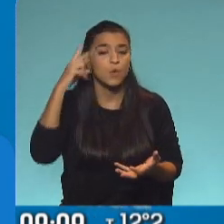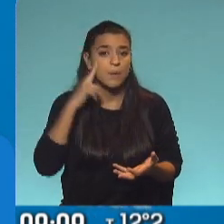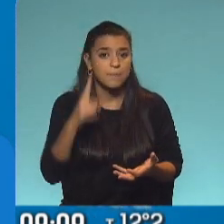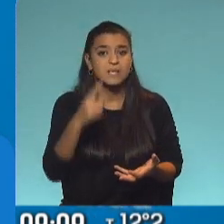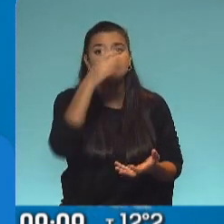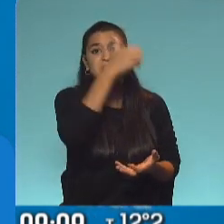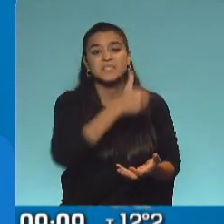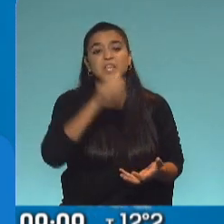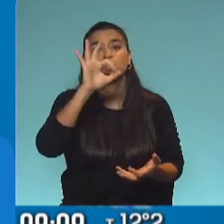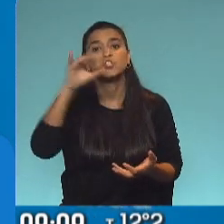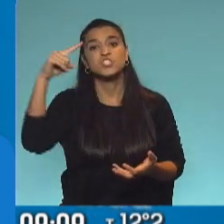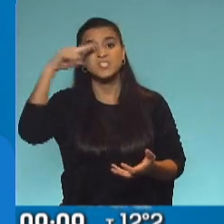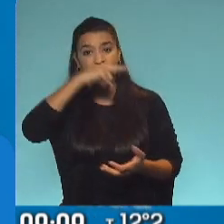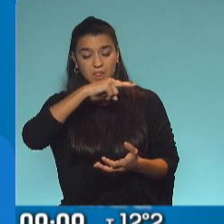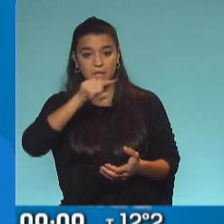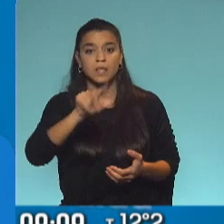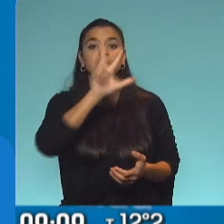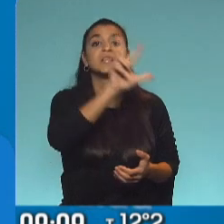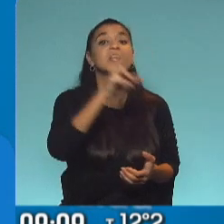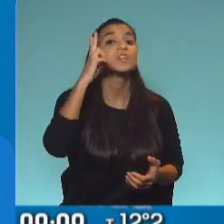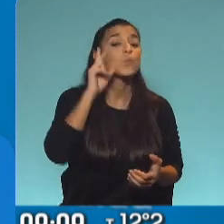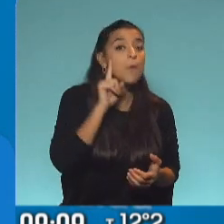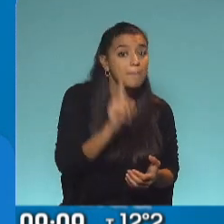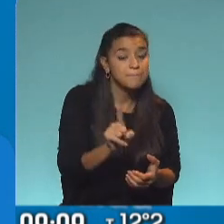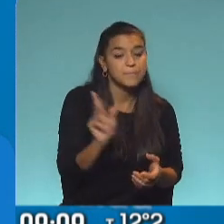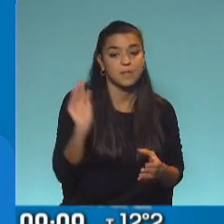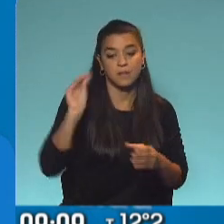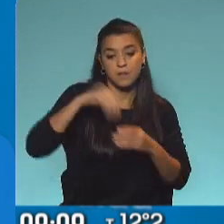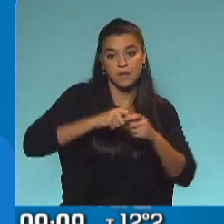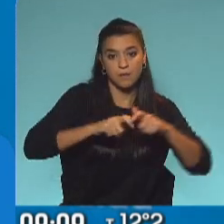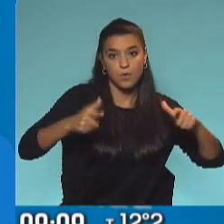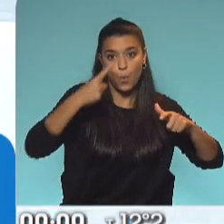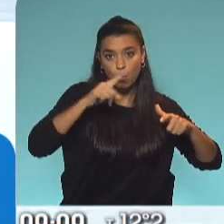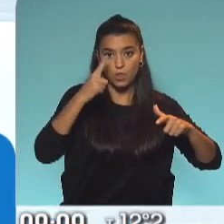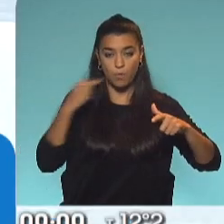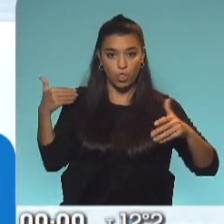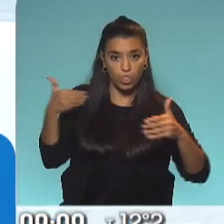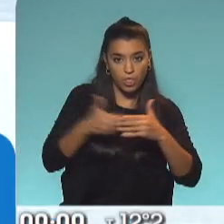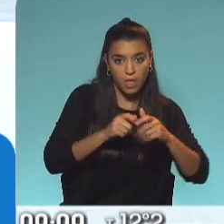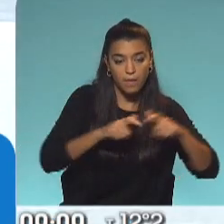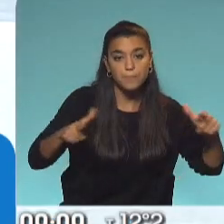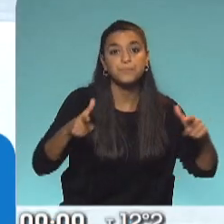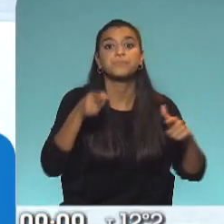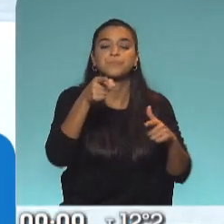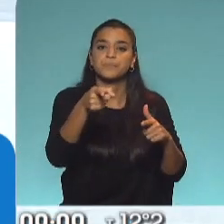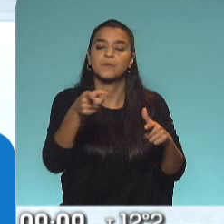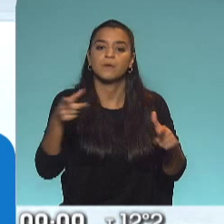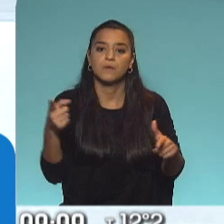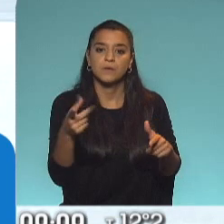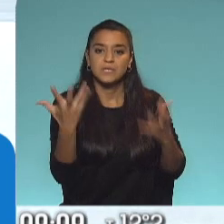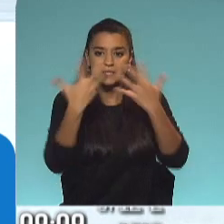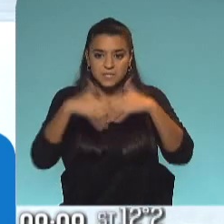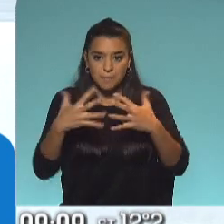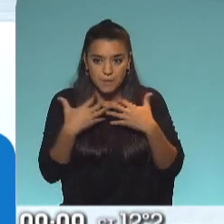607 casos 39 mil sumados en las últimas 24 horas fomentamos el hecho de que todo el sistema